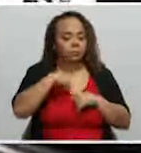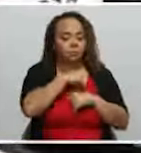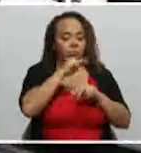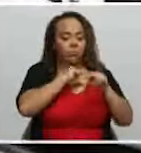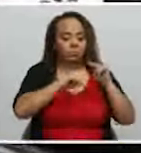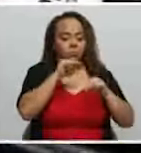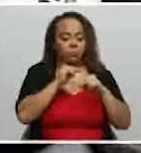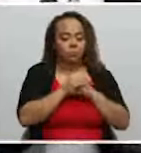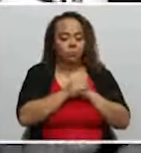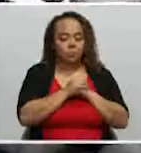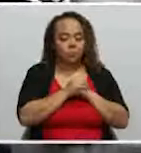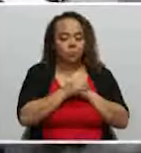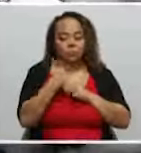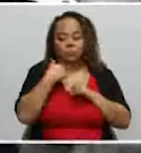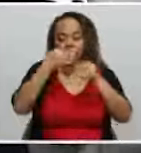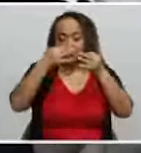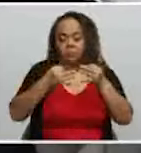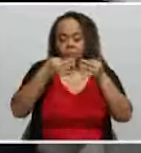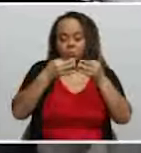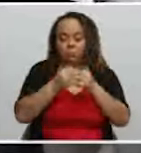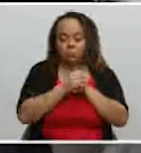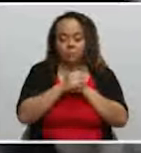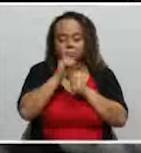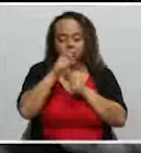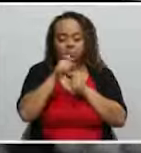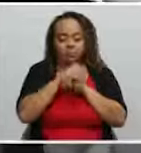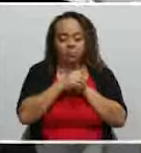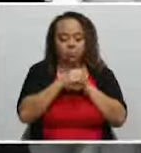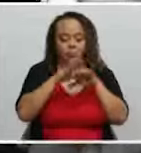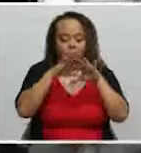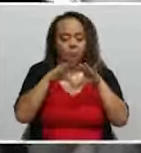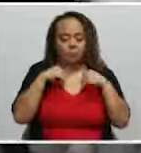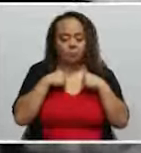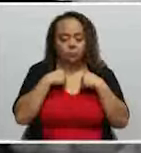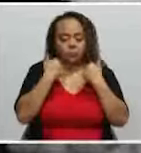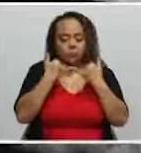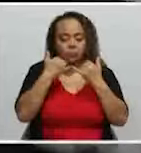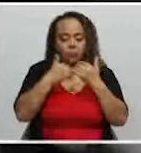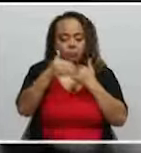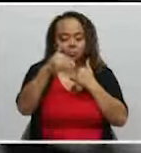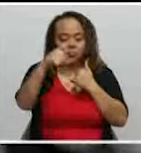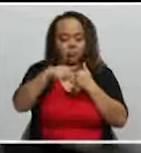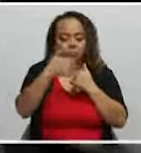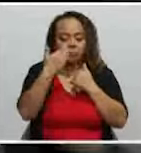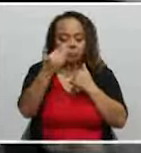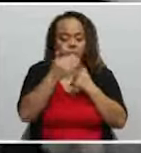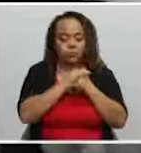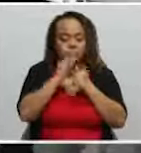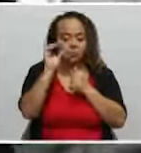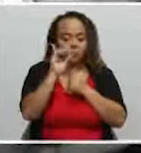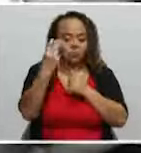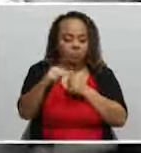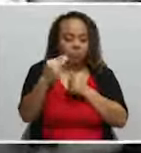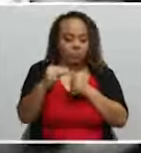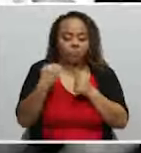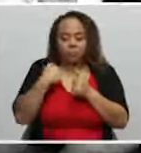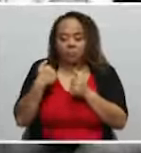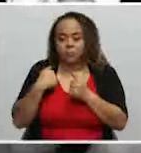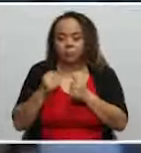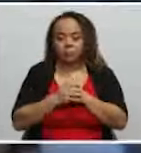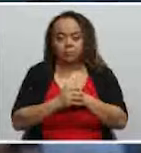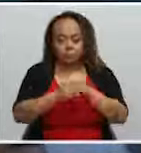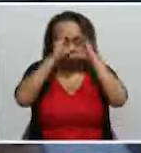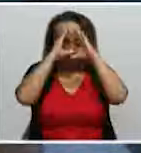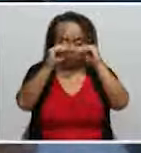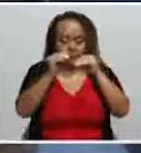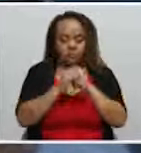todavía hay decisiones de ese que hay que tomar en estos días. Creo que aquí el miércoles, que tenemos otra vez reunión del comité, se van a dar a